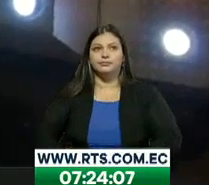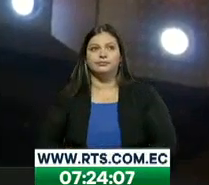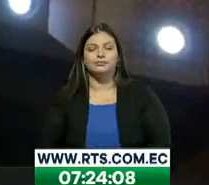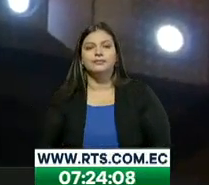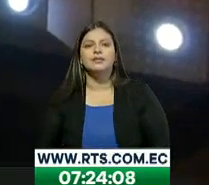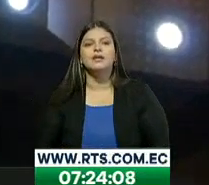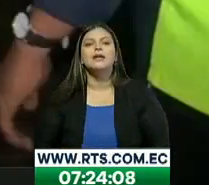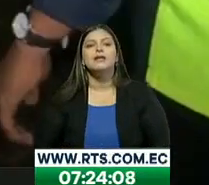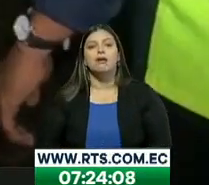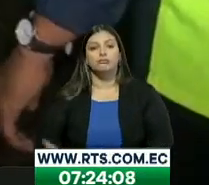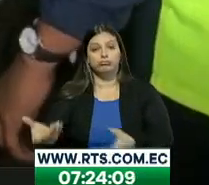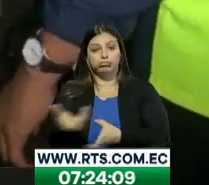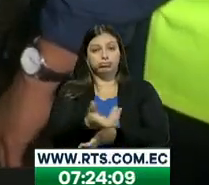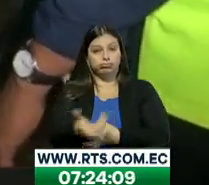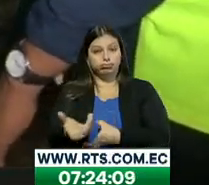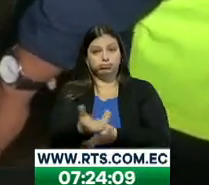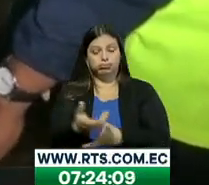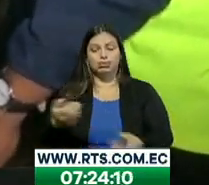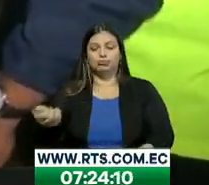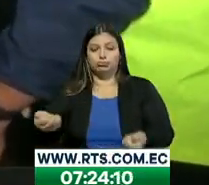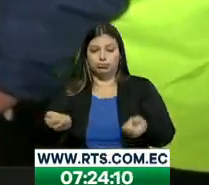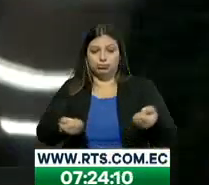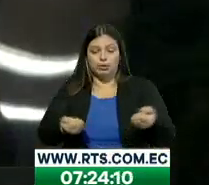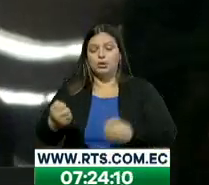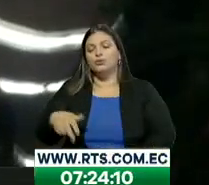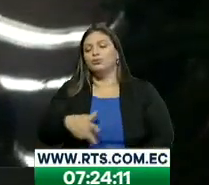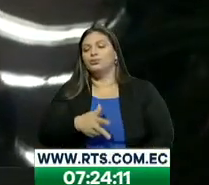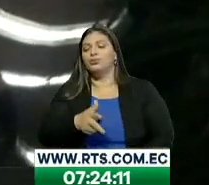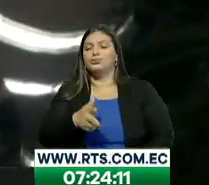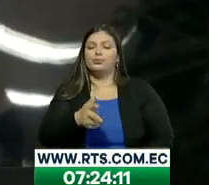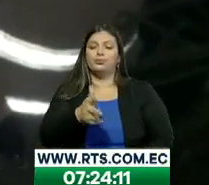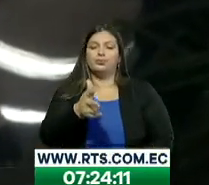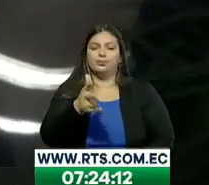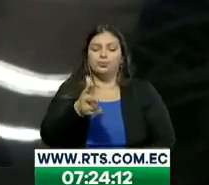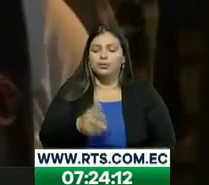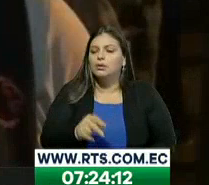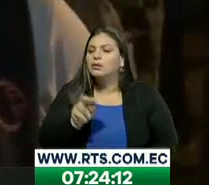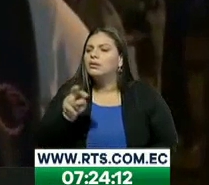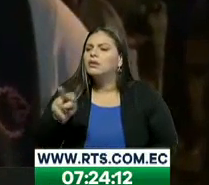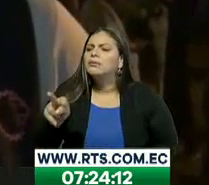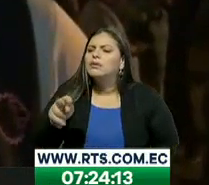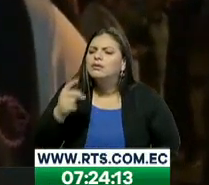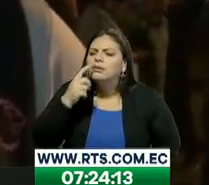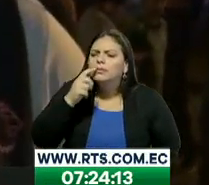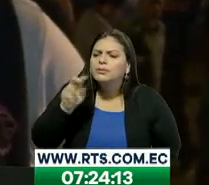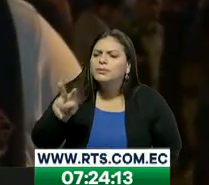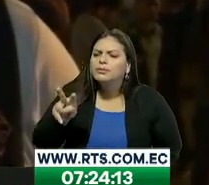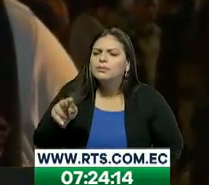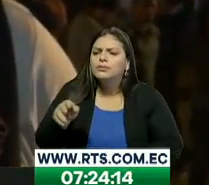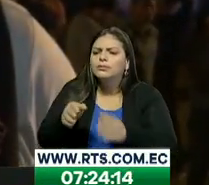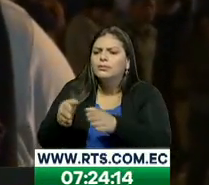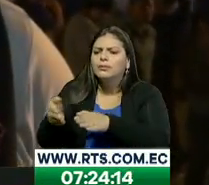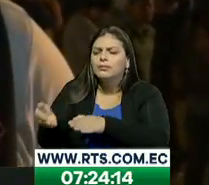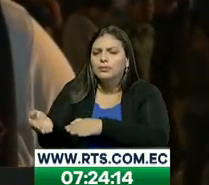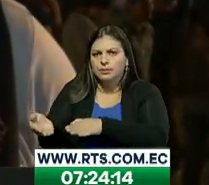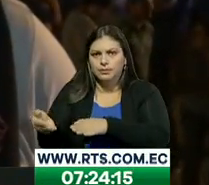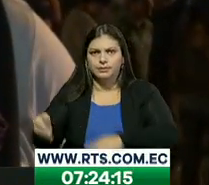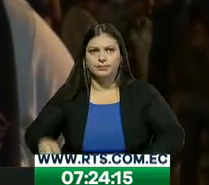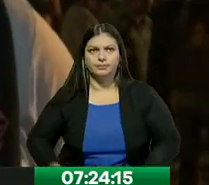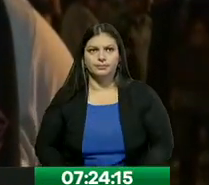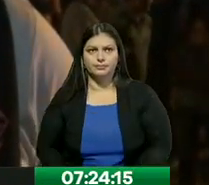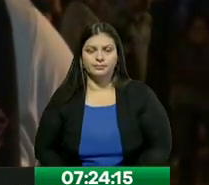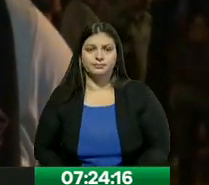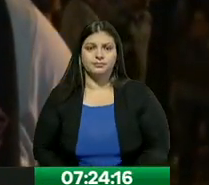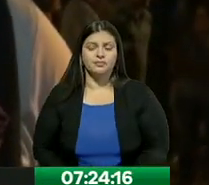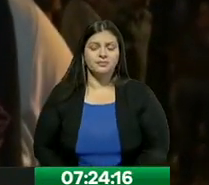del cuerpo de bomberos, se pudo comprobar que los otros dos pasajeros del auto estaban sin vida. Una persona se encontraba fuera del vehículo, aparentemente logró